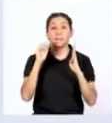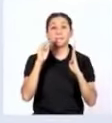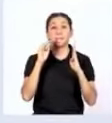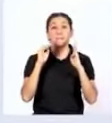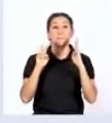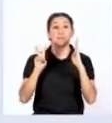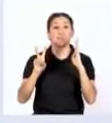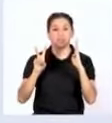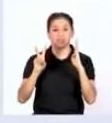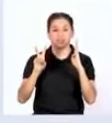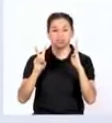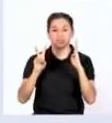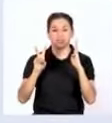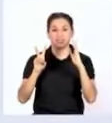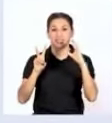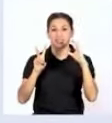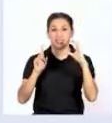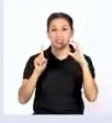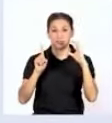B2.